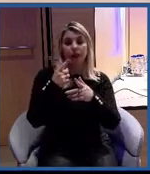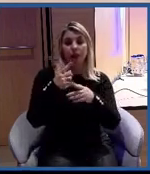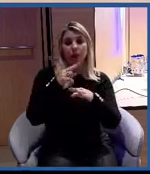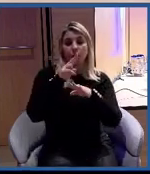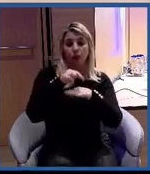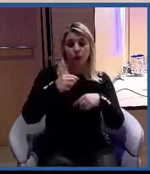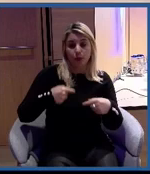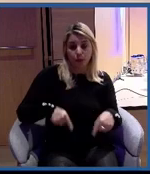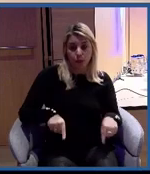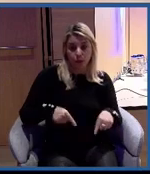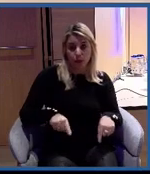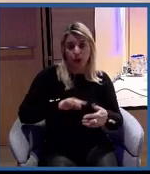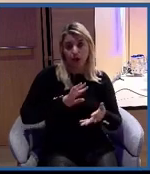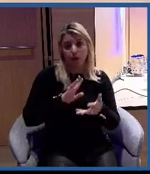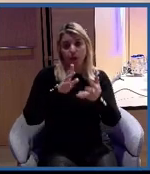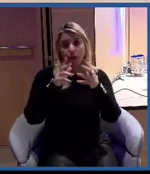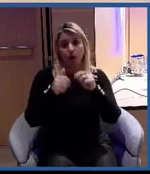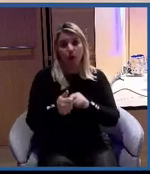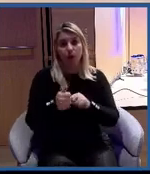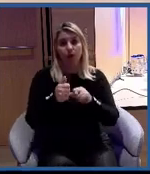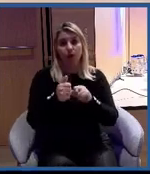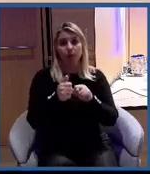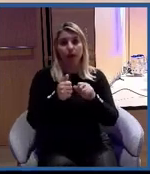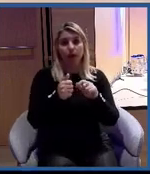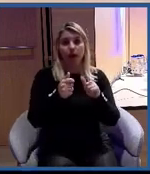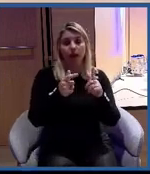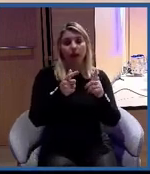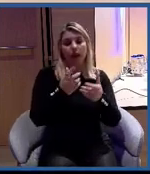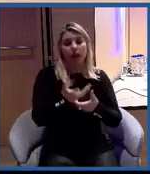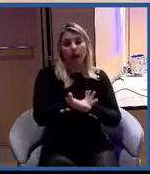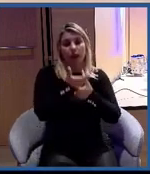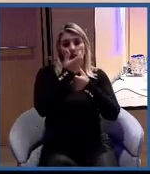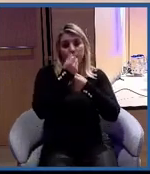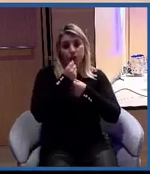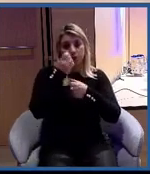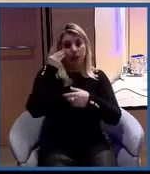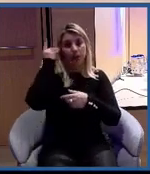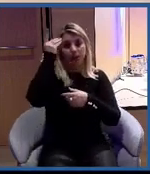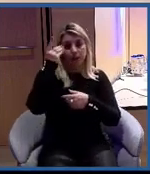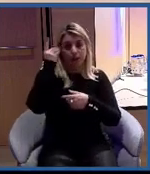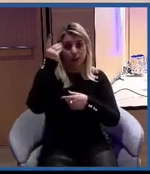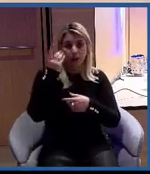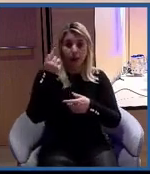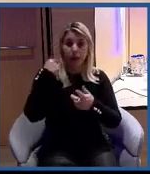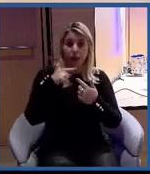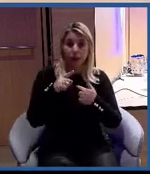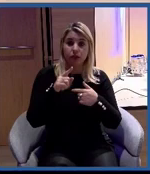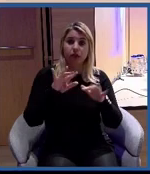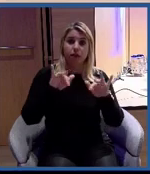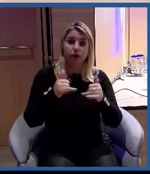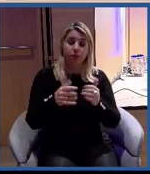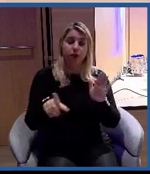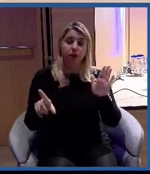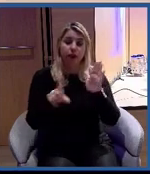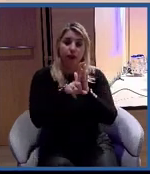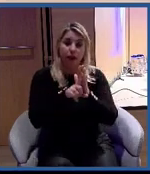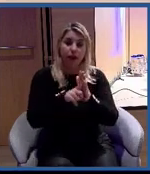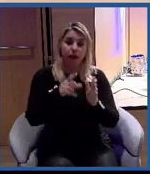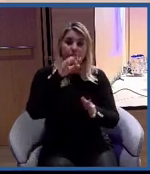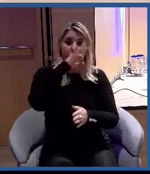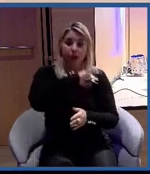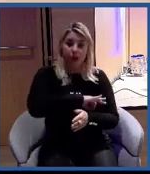municipalidades como una tabla de salvación para los diputados legalmente el salario de un